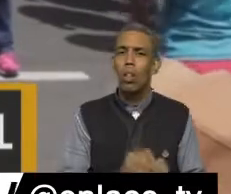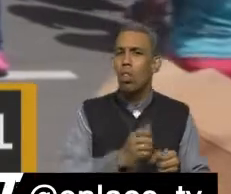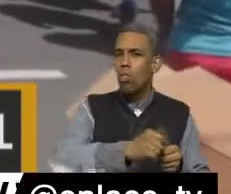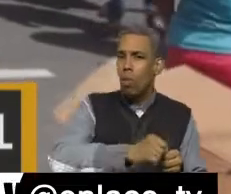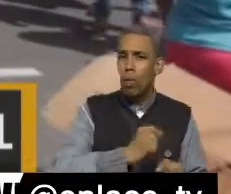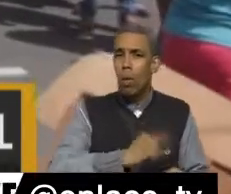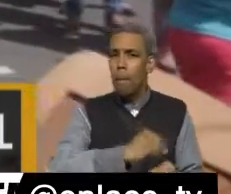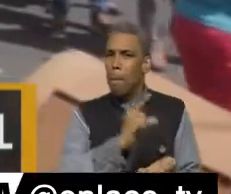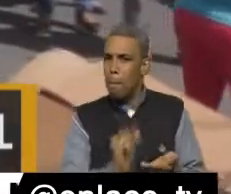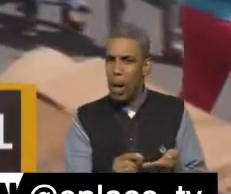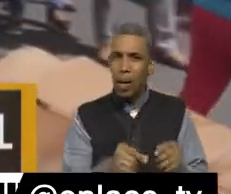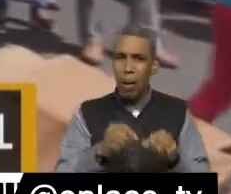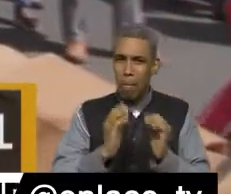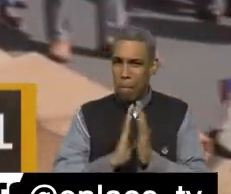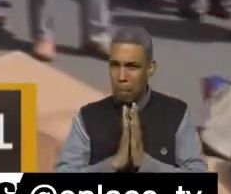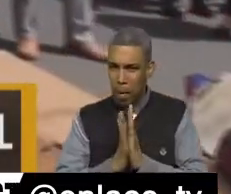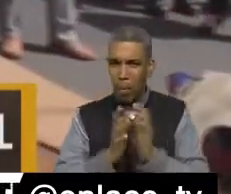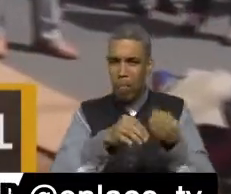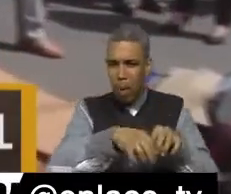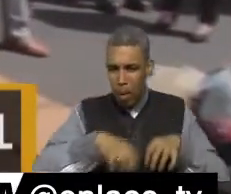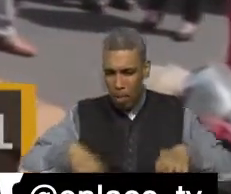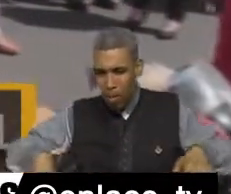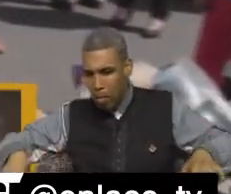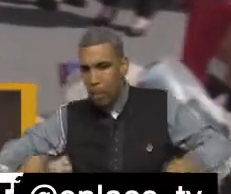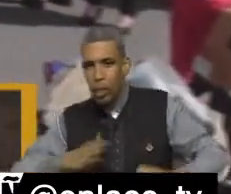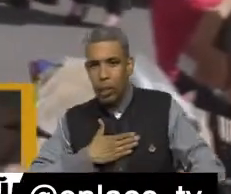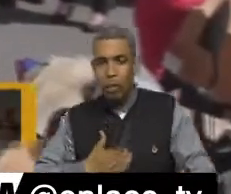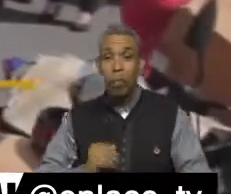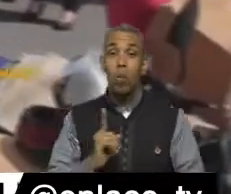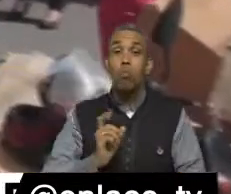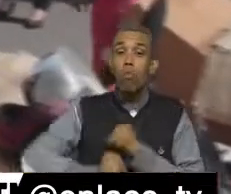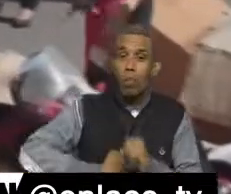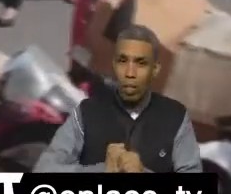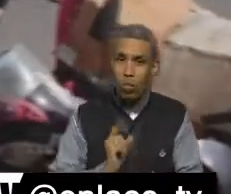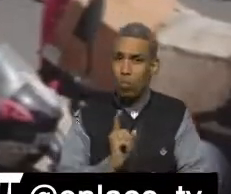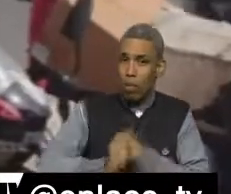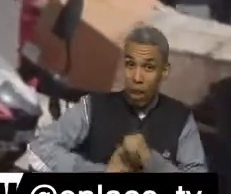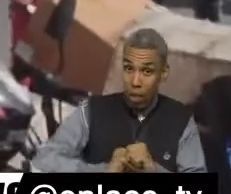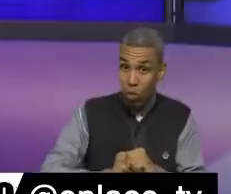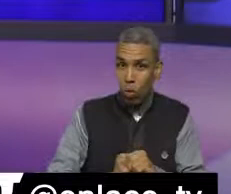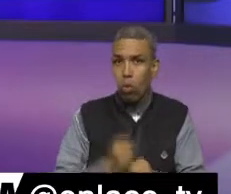Impala participaron del evento que se celebra una vez al año en todo el país.